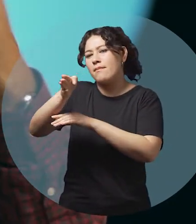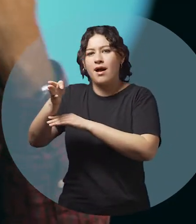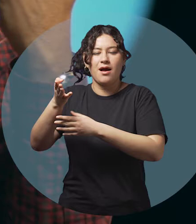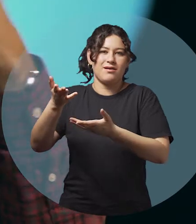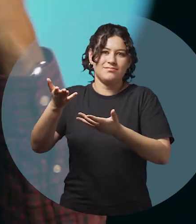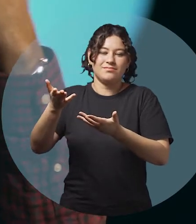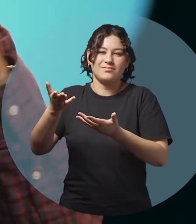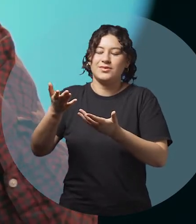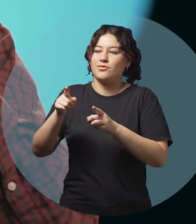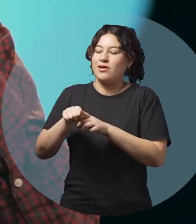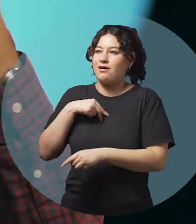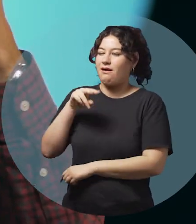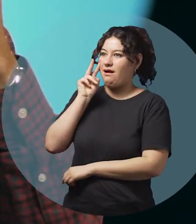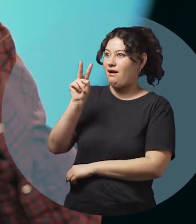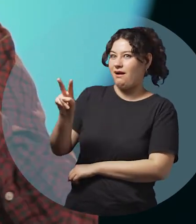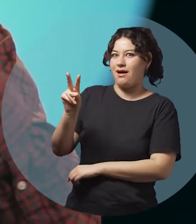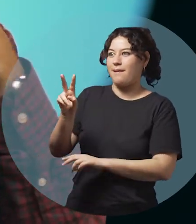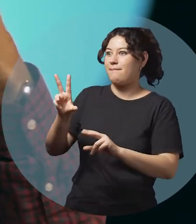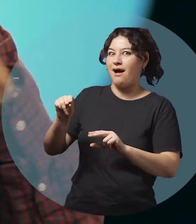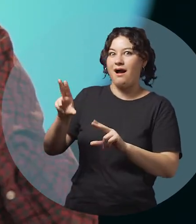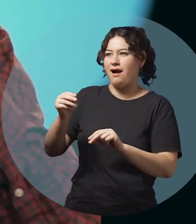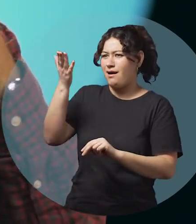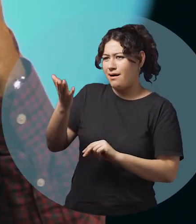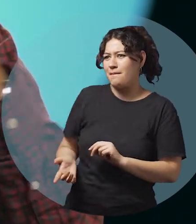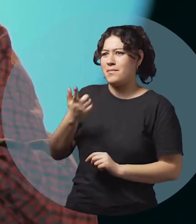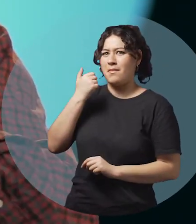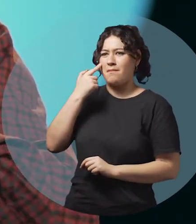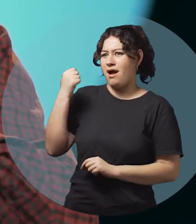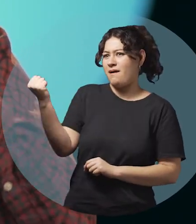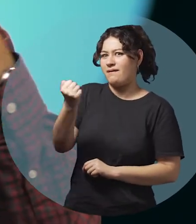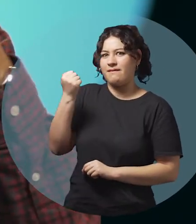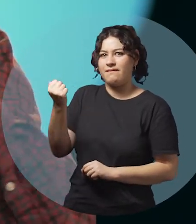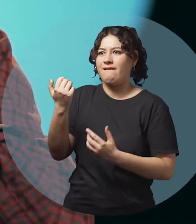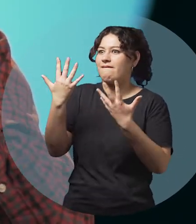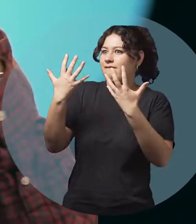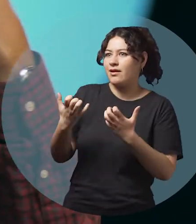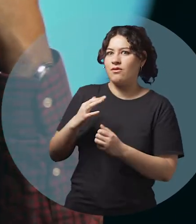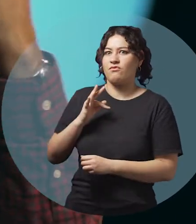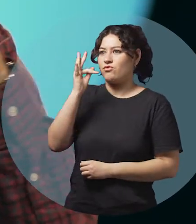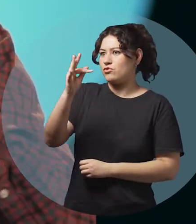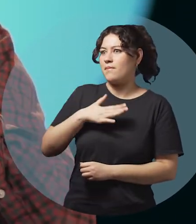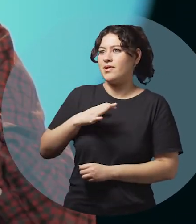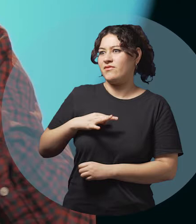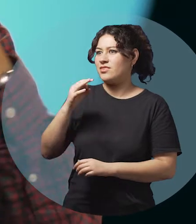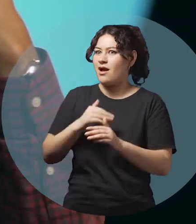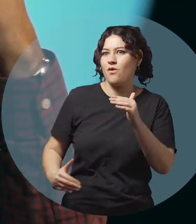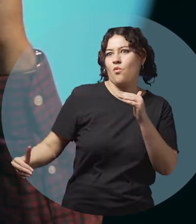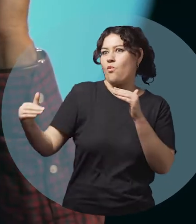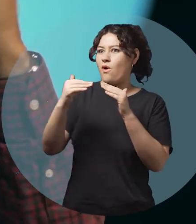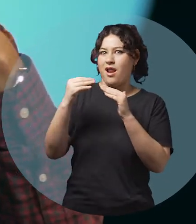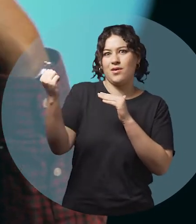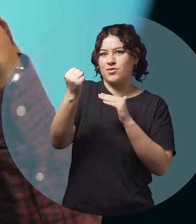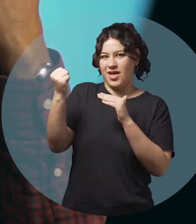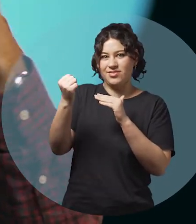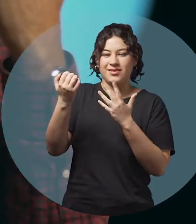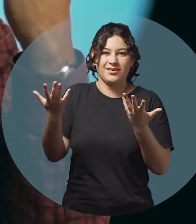era como, bueno, la imagen que uno decía, qué tipo importante, en algún momento en la vida quiero ser tan importante como